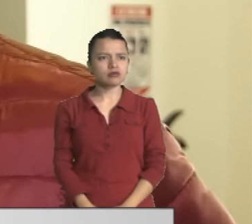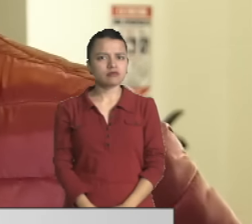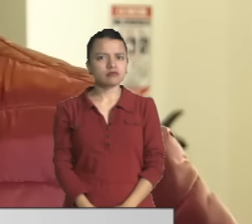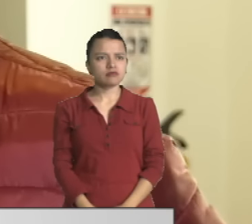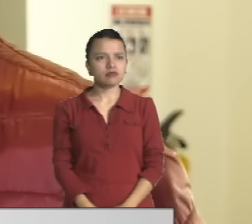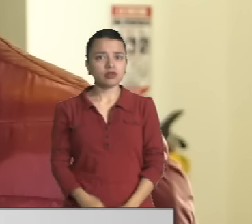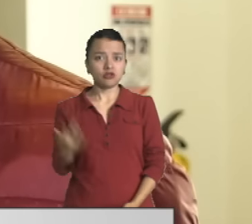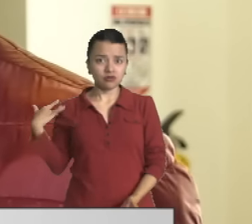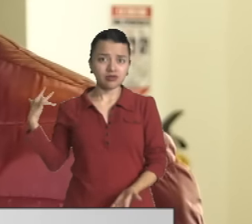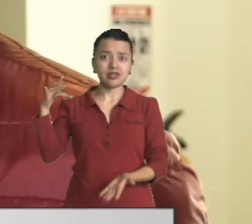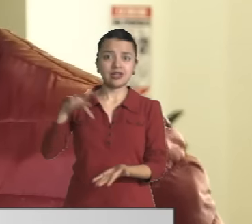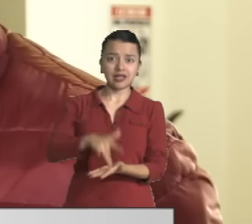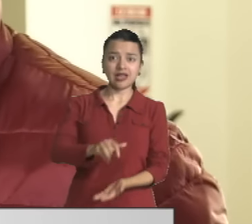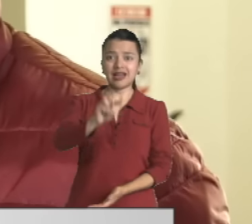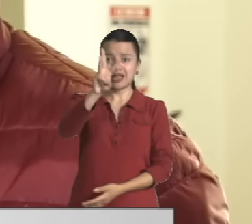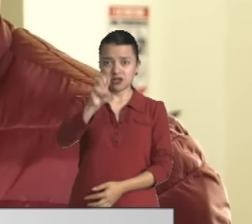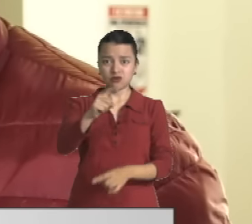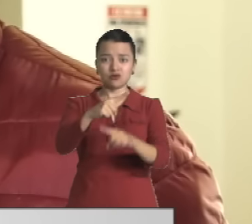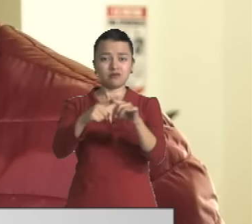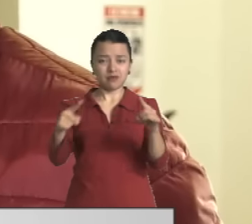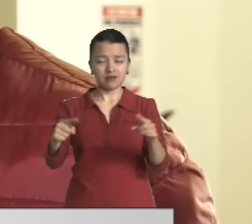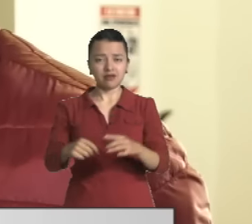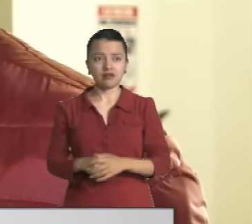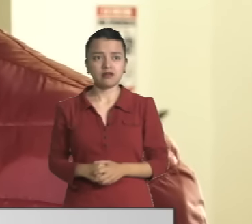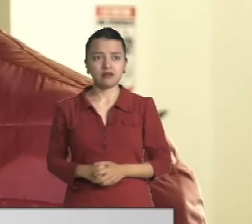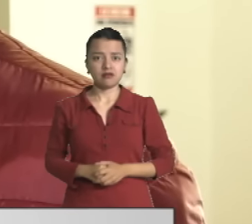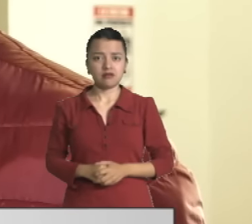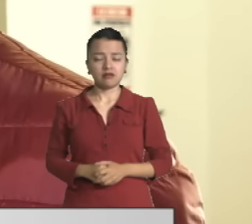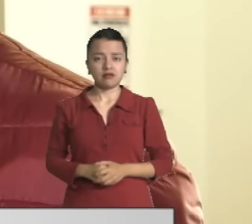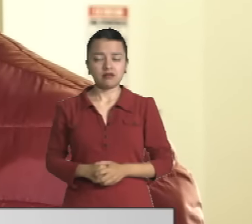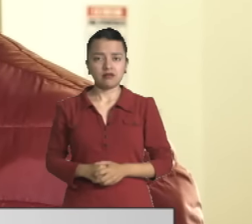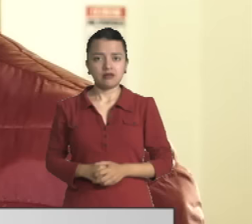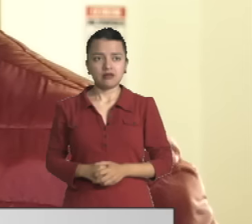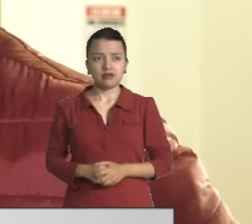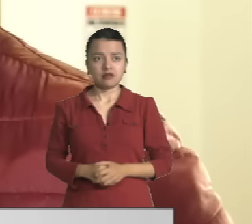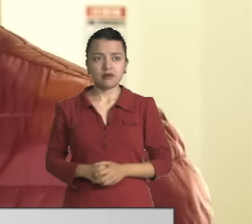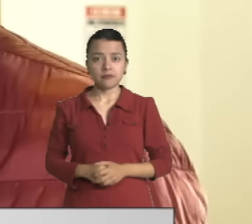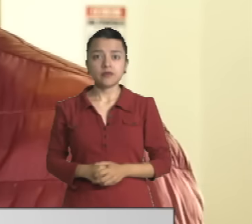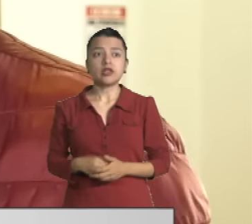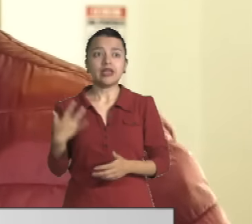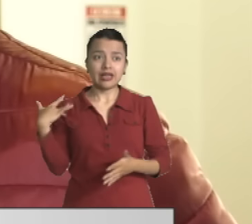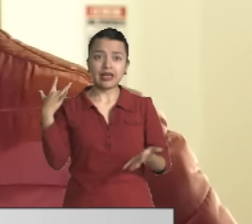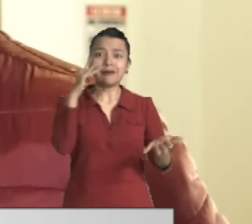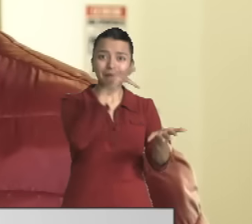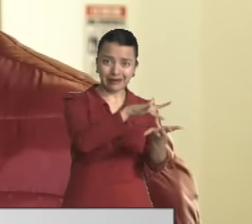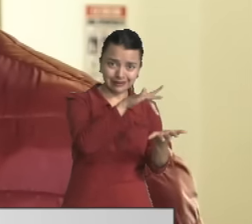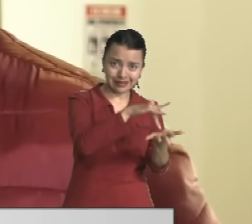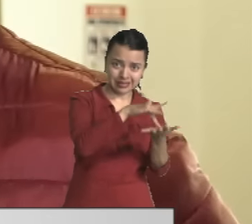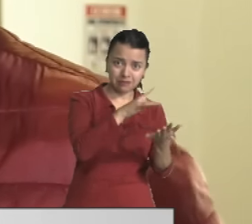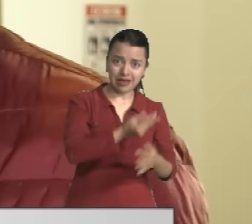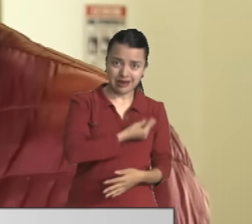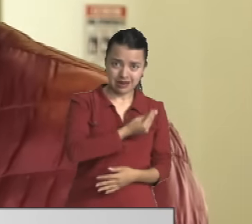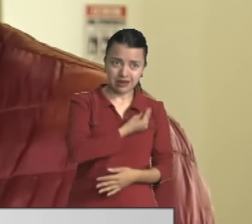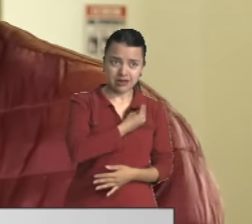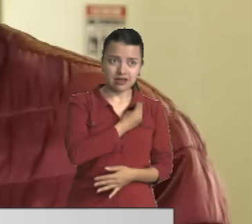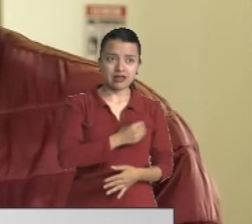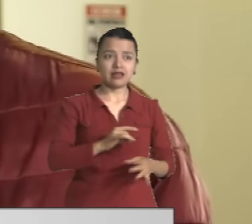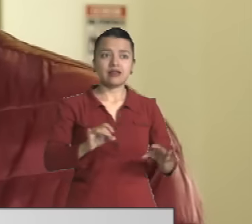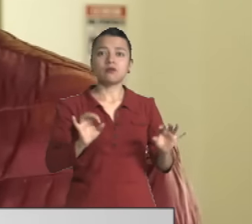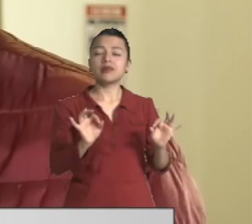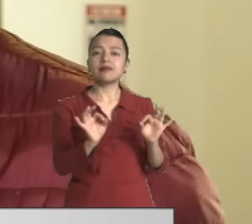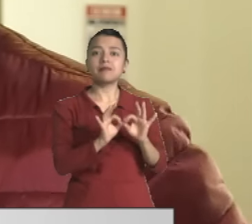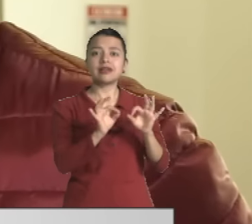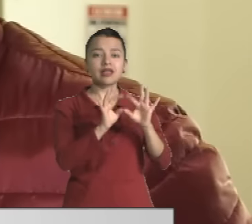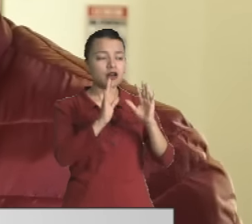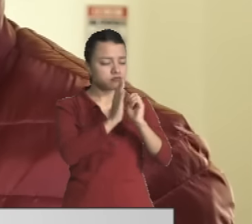llegué 8:30, quiero decirles, terminé incluso dentro del acto eucarístico participando en él, pues porque llegué